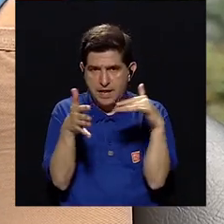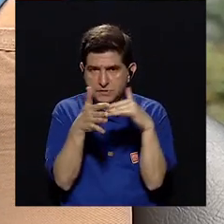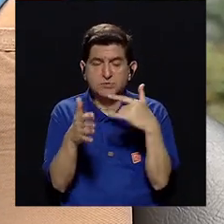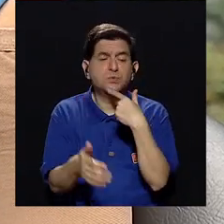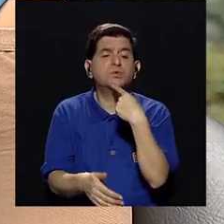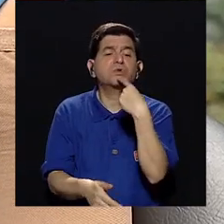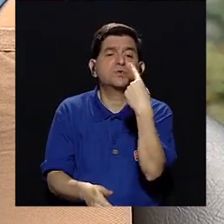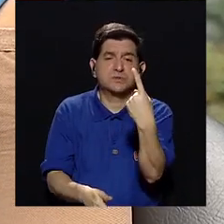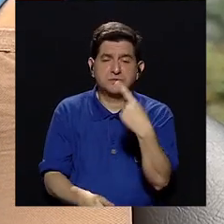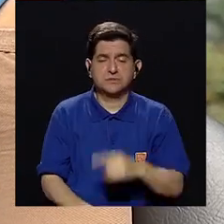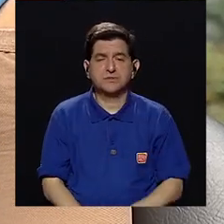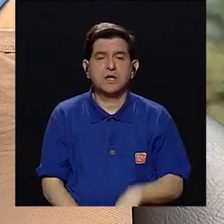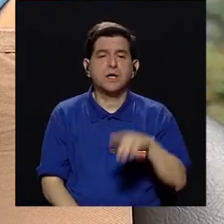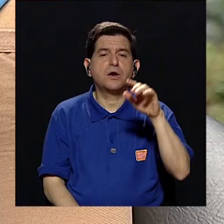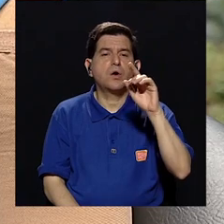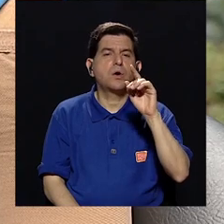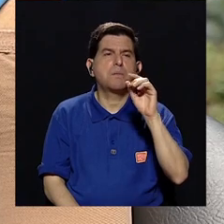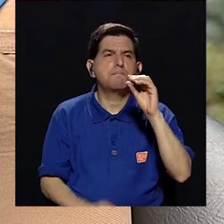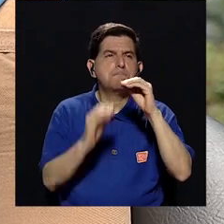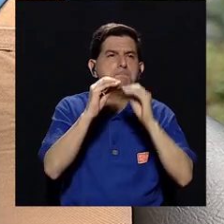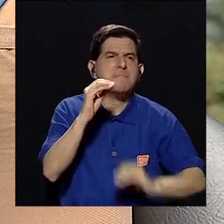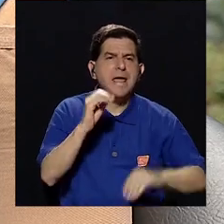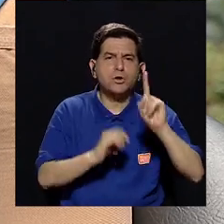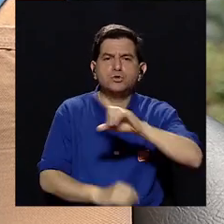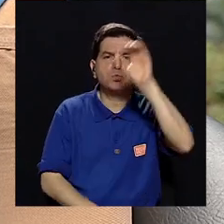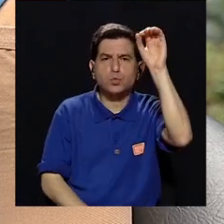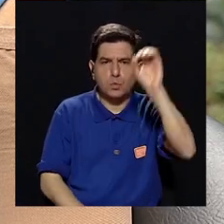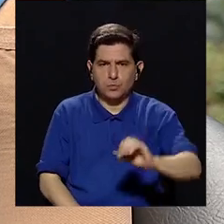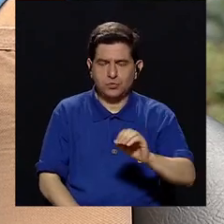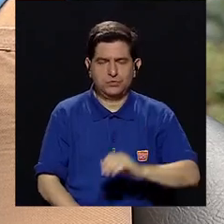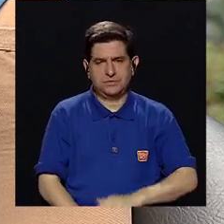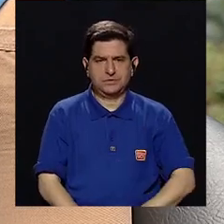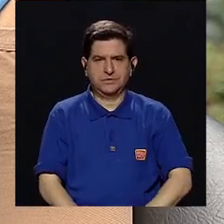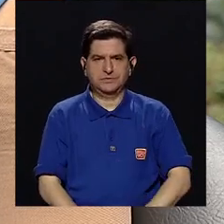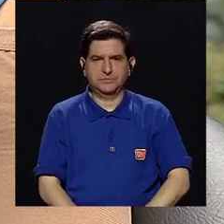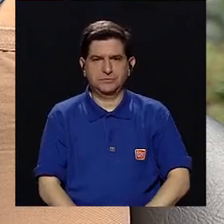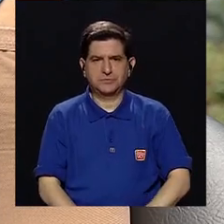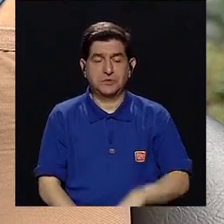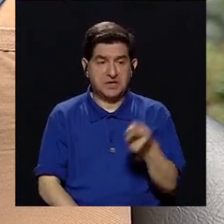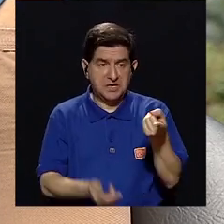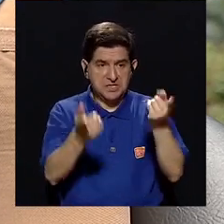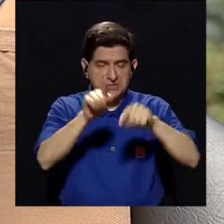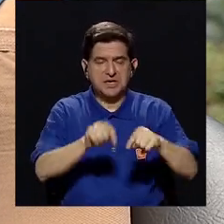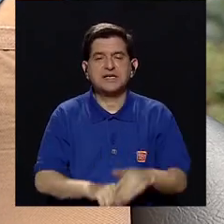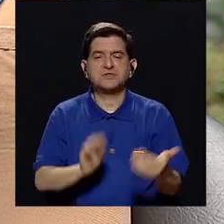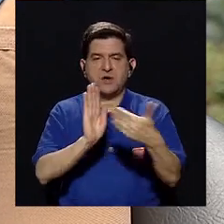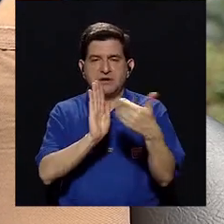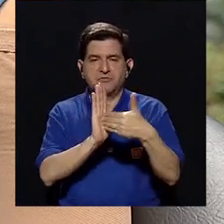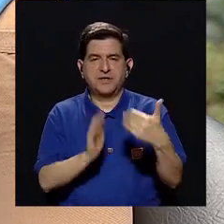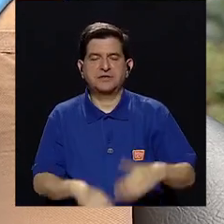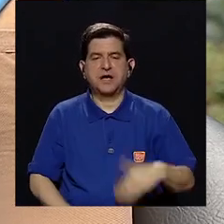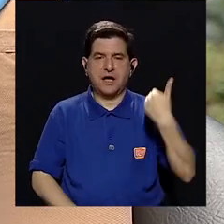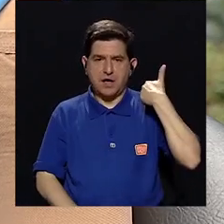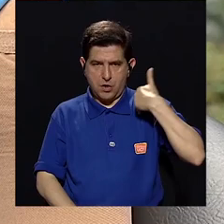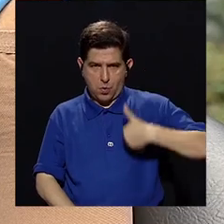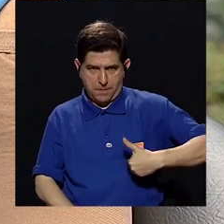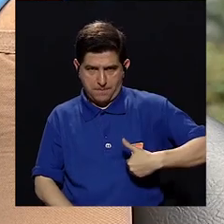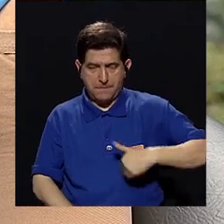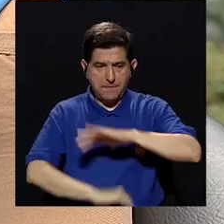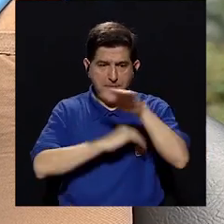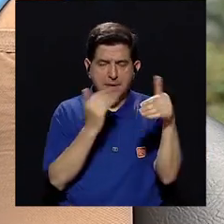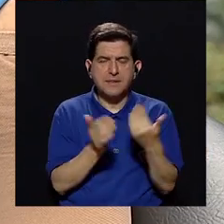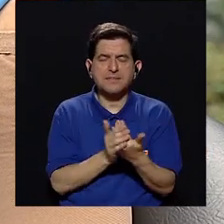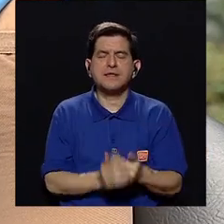uno menos de un 1% ataca a los hombres verdad de todos los carcinomas